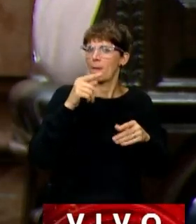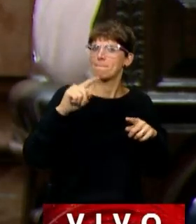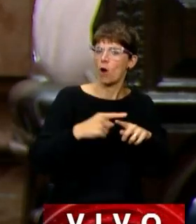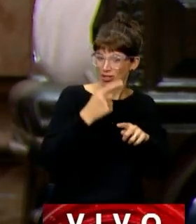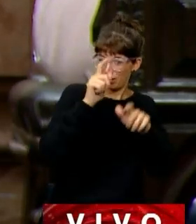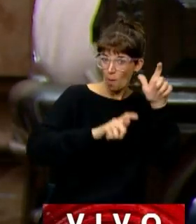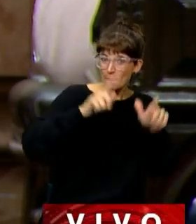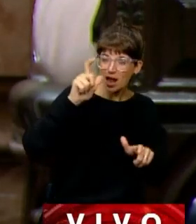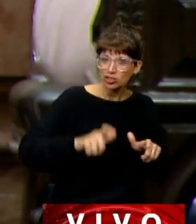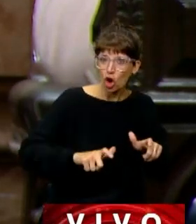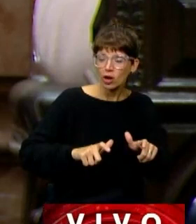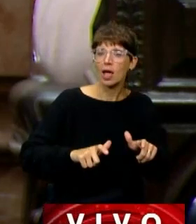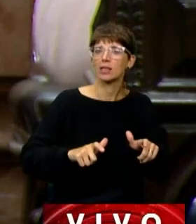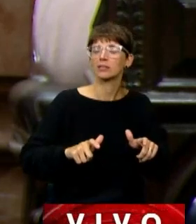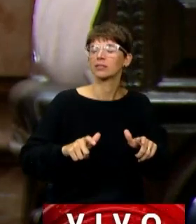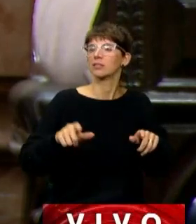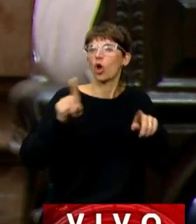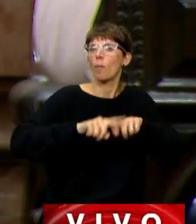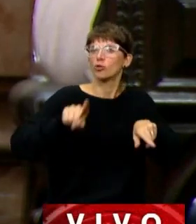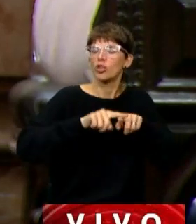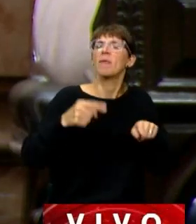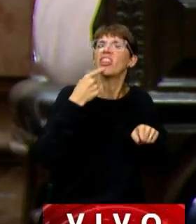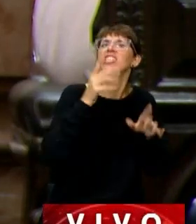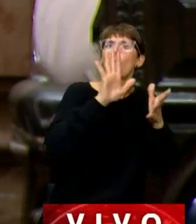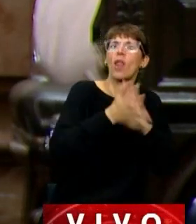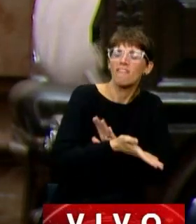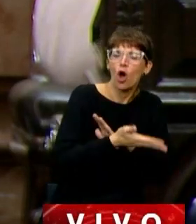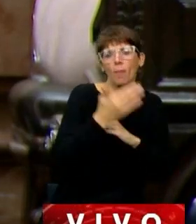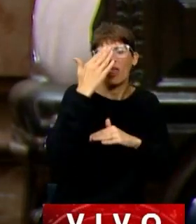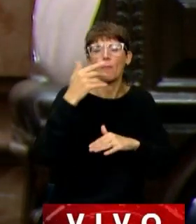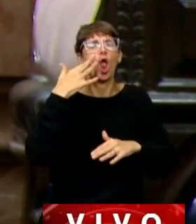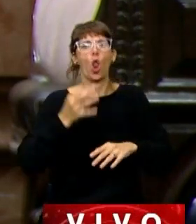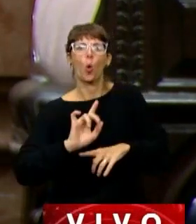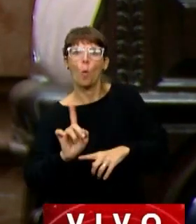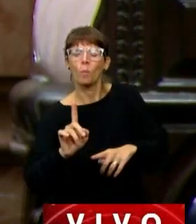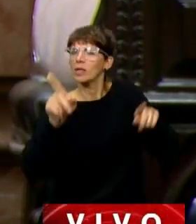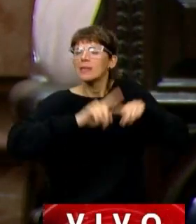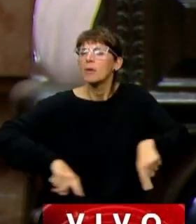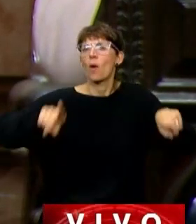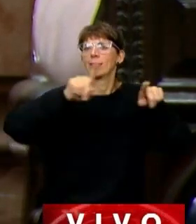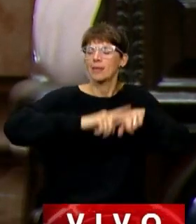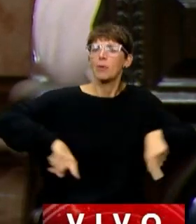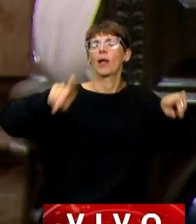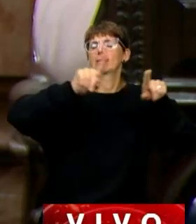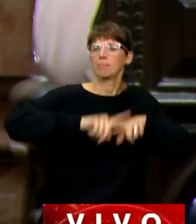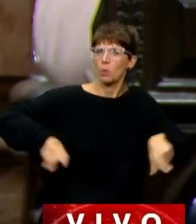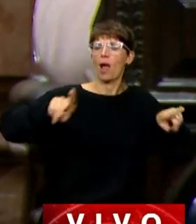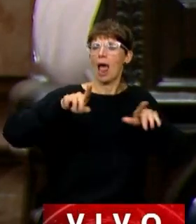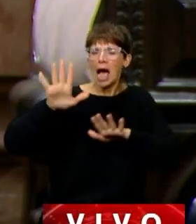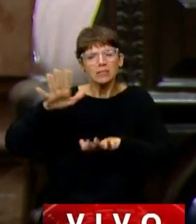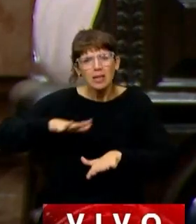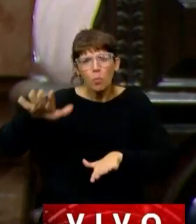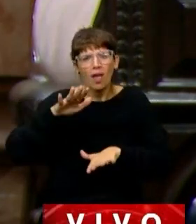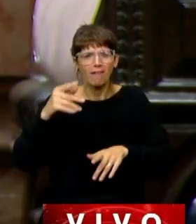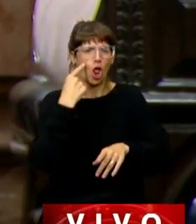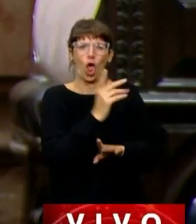de dejar de borrar con el codo lo que escribimos con la mano? Señor presidente, en ese sentido es muy difícil